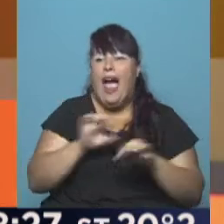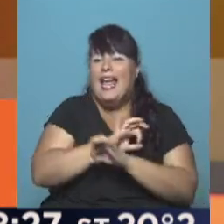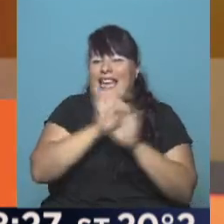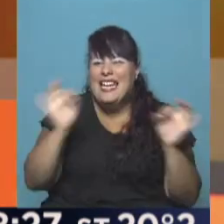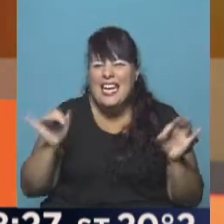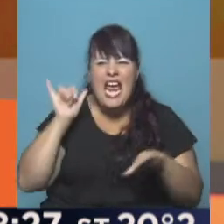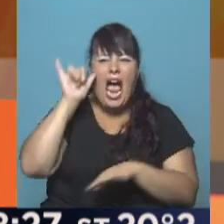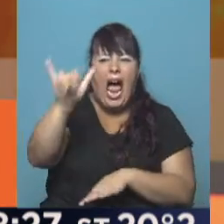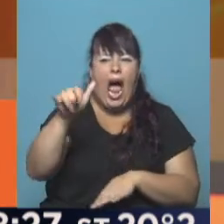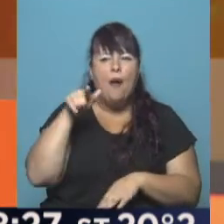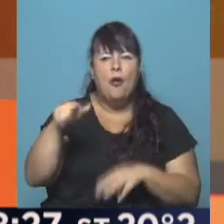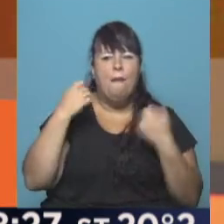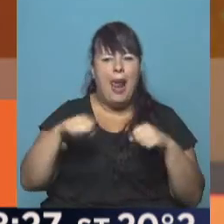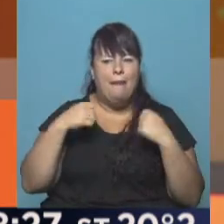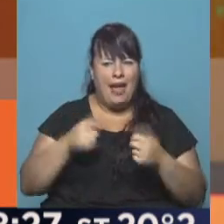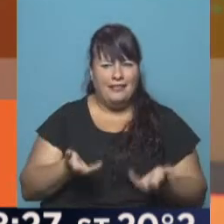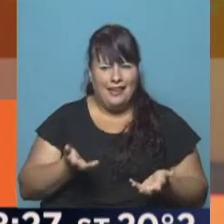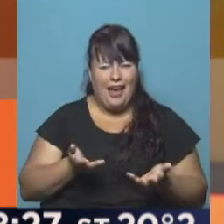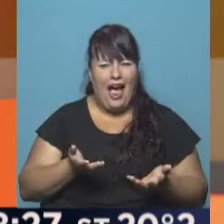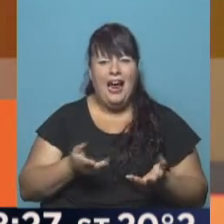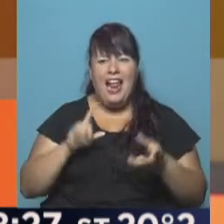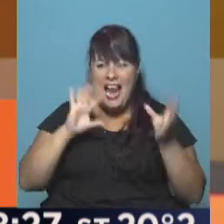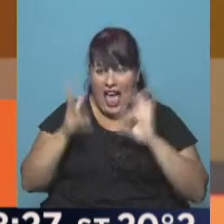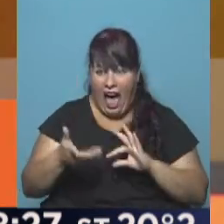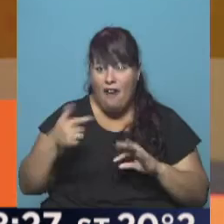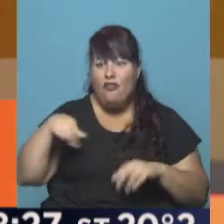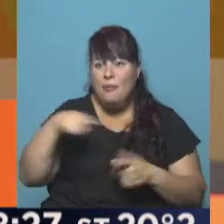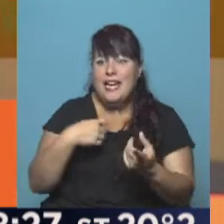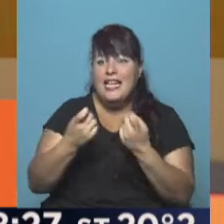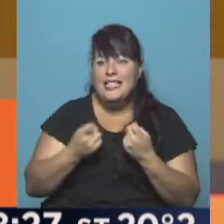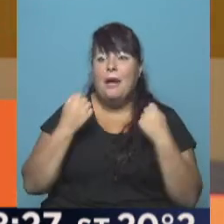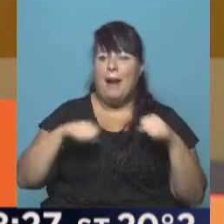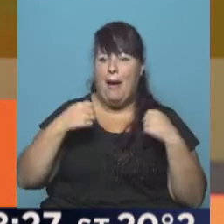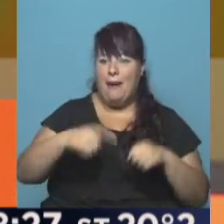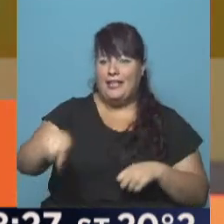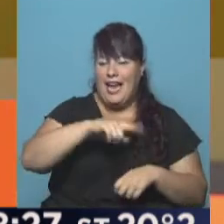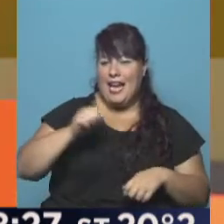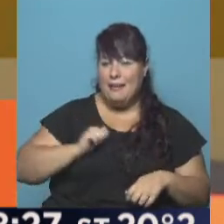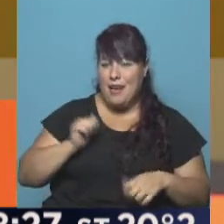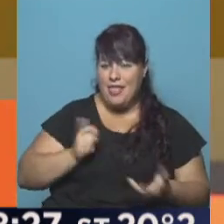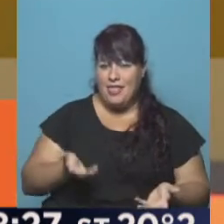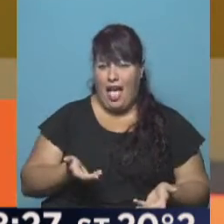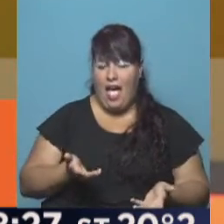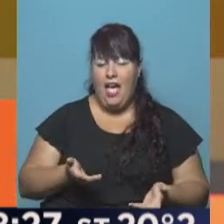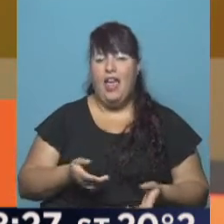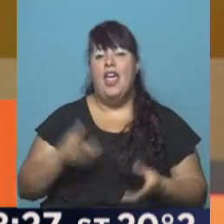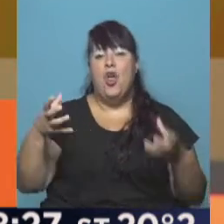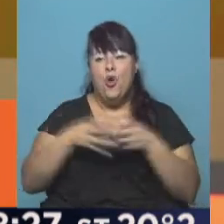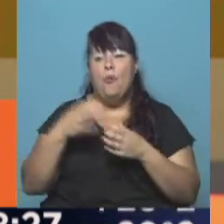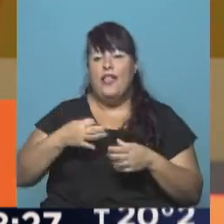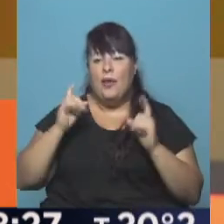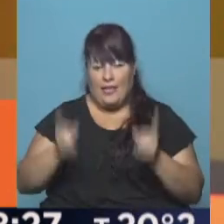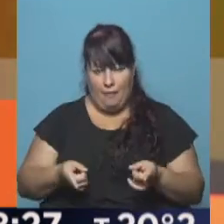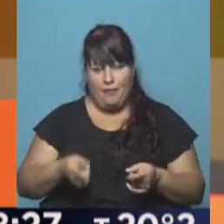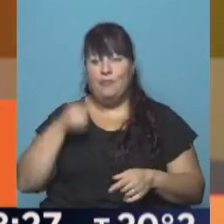aviones para las prácticas en las condiciones que los requiere este el ejército y la fuerza de seguridad